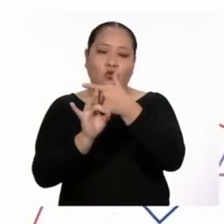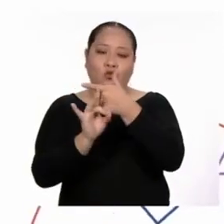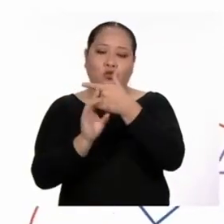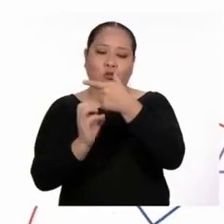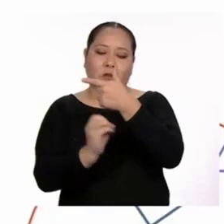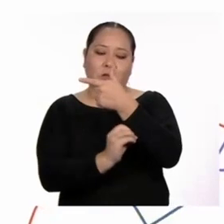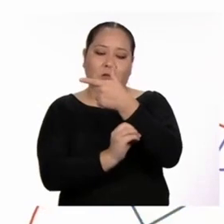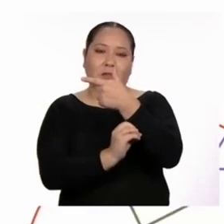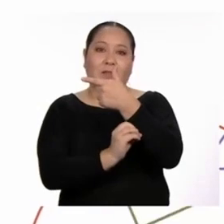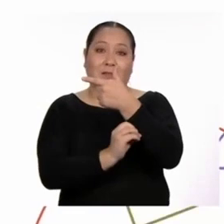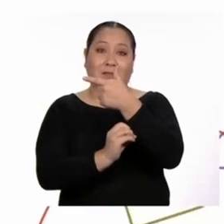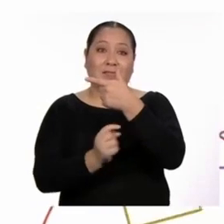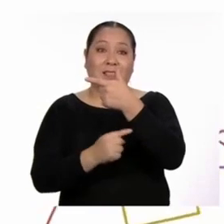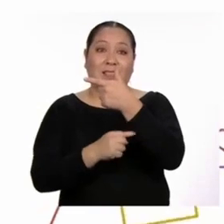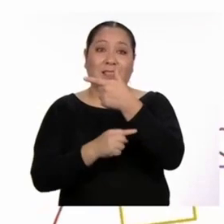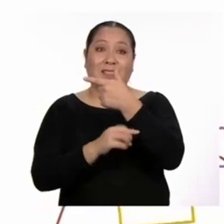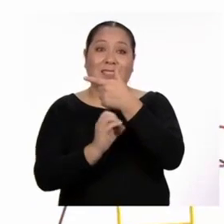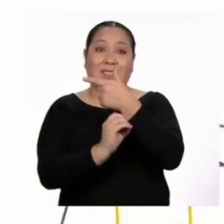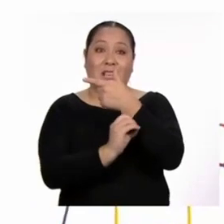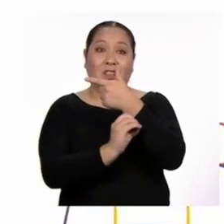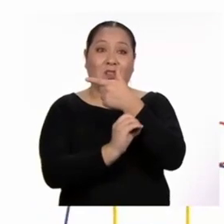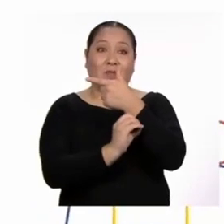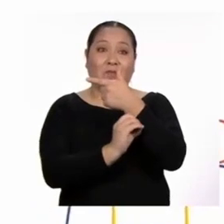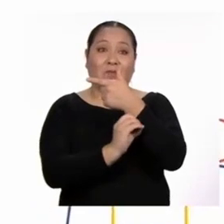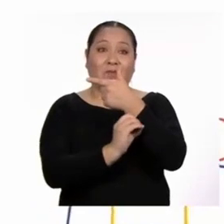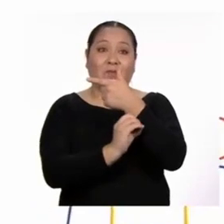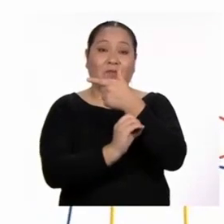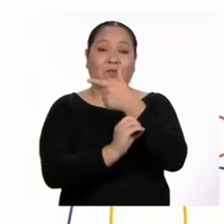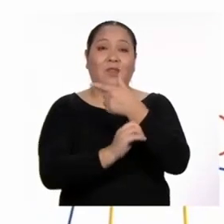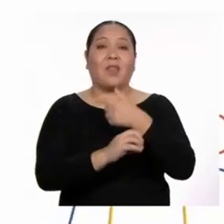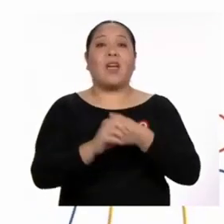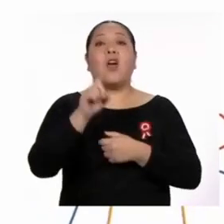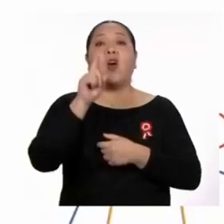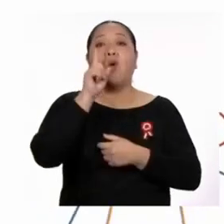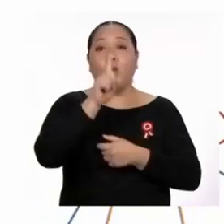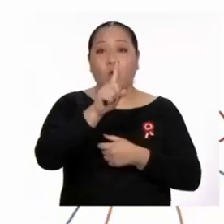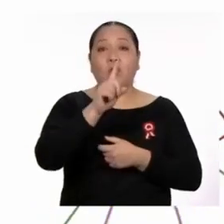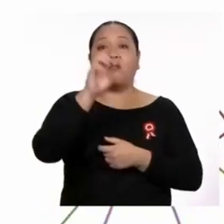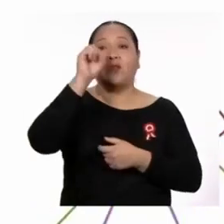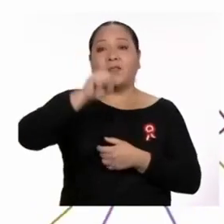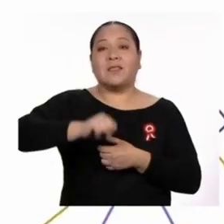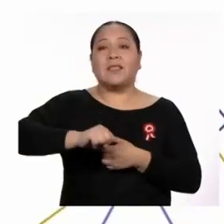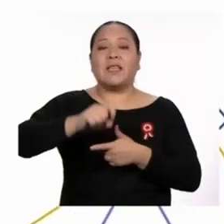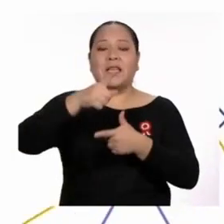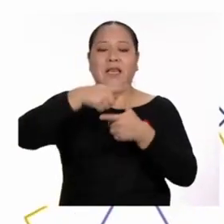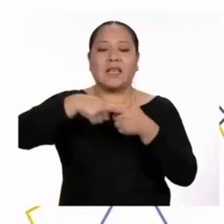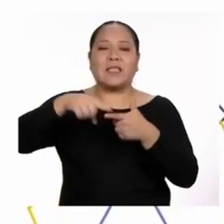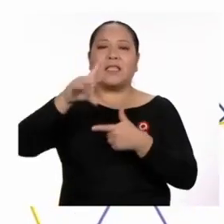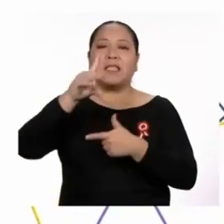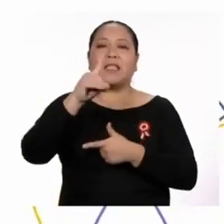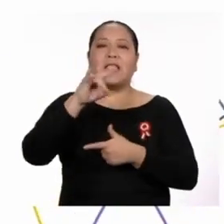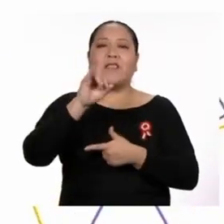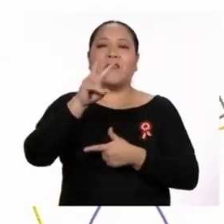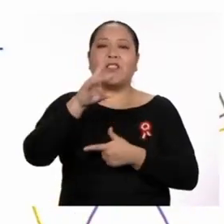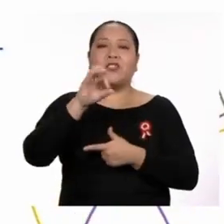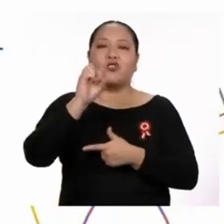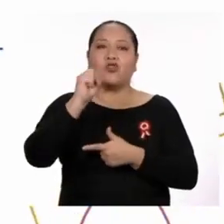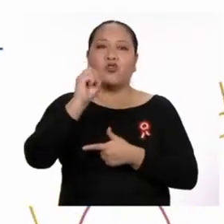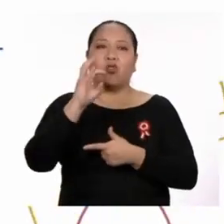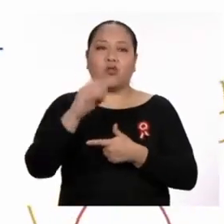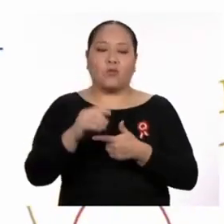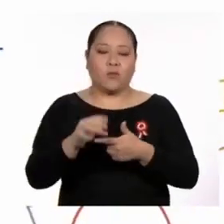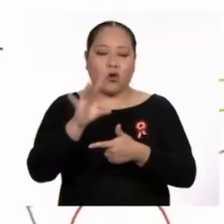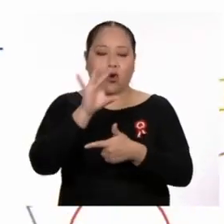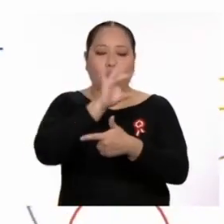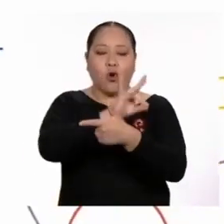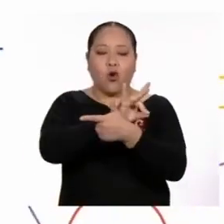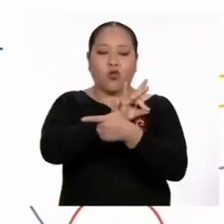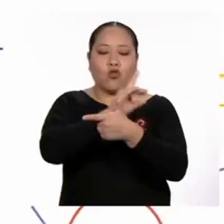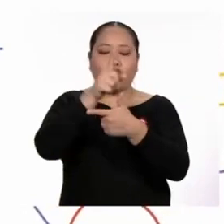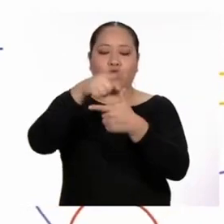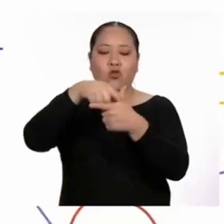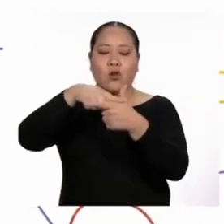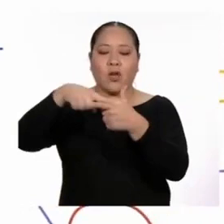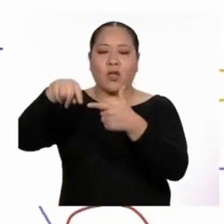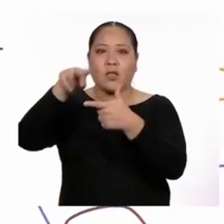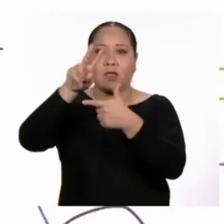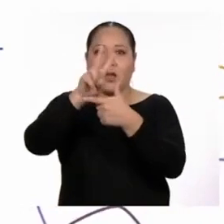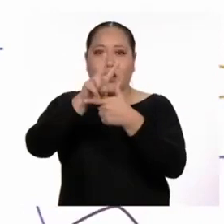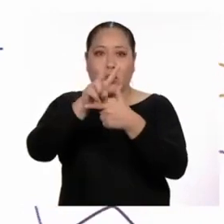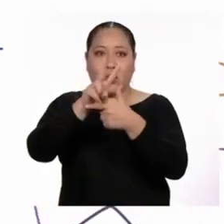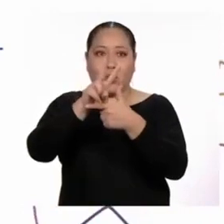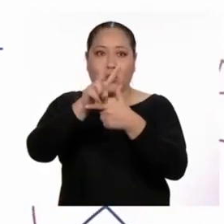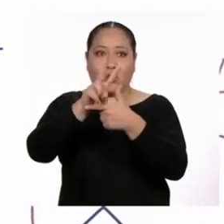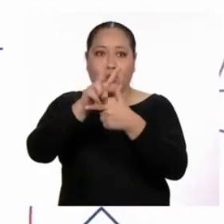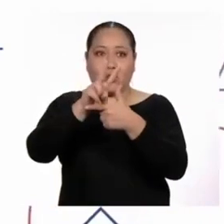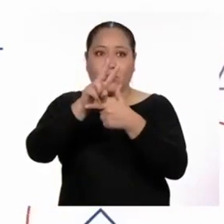0. Entonces 1 es divisor. Al dividir 8 entre 2,